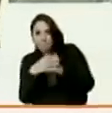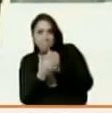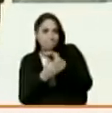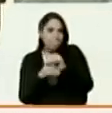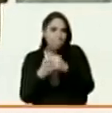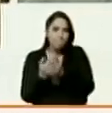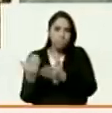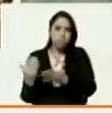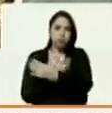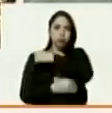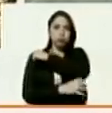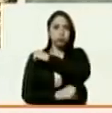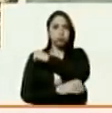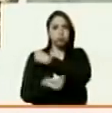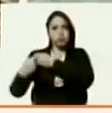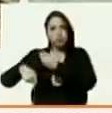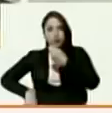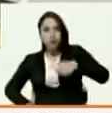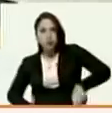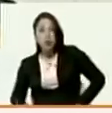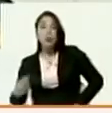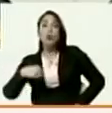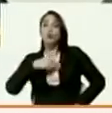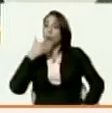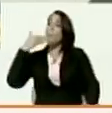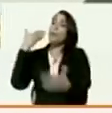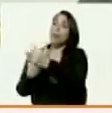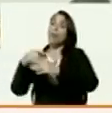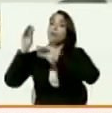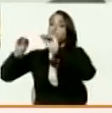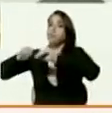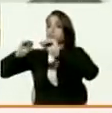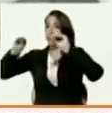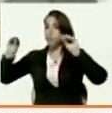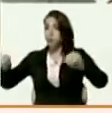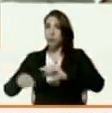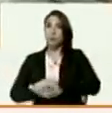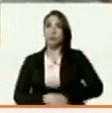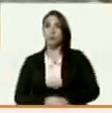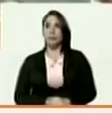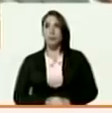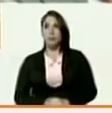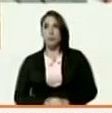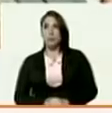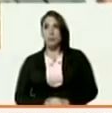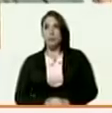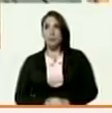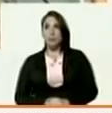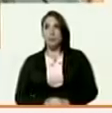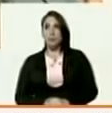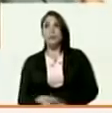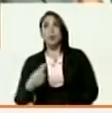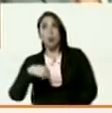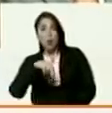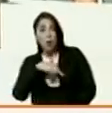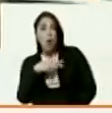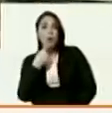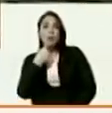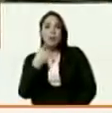recursos. Nosotros hemos insistido innumerables veces, y lo hemos dicho ante el país,